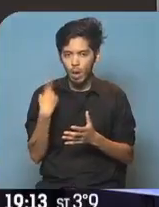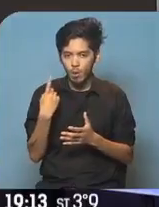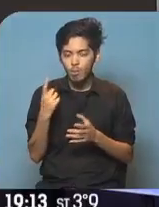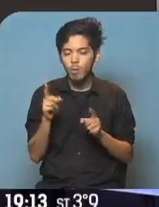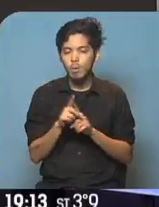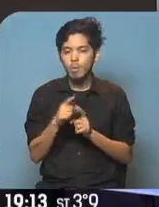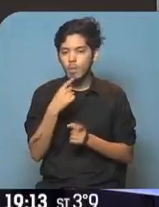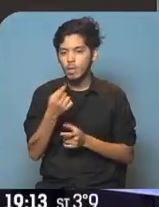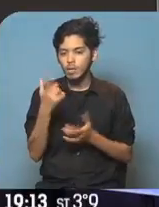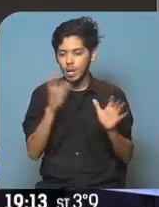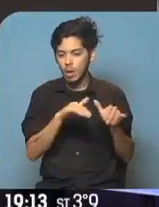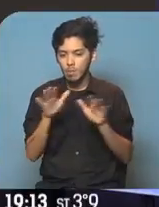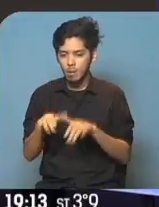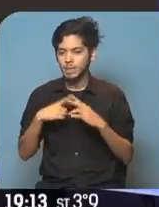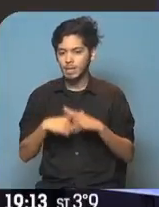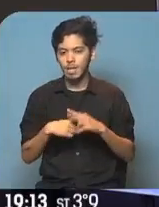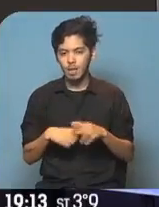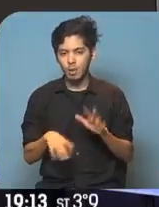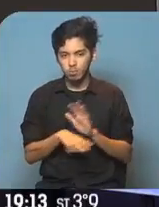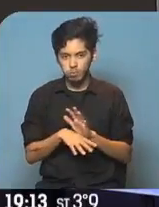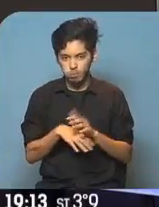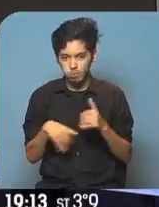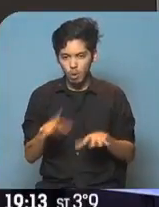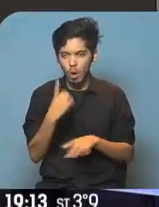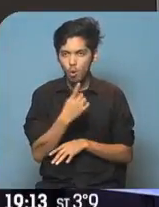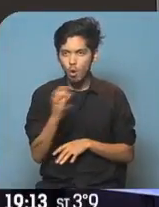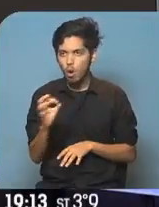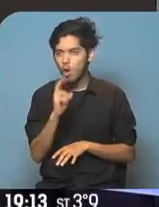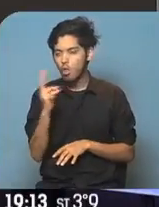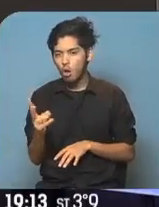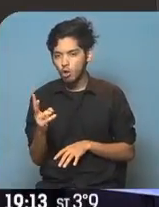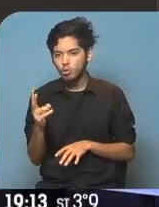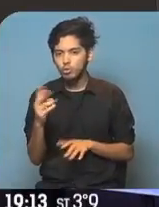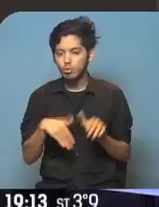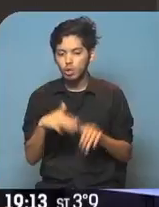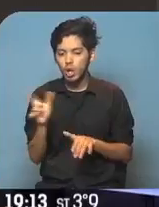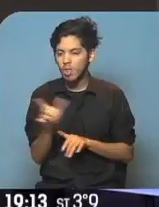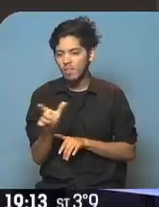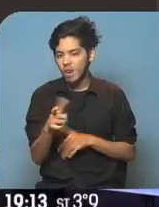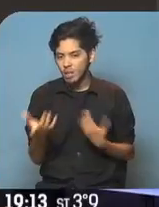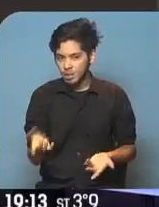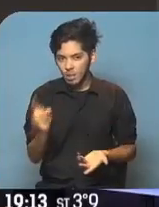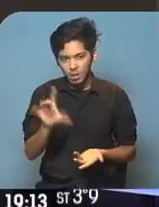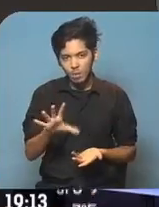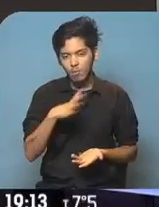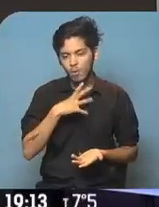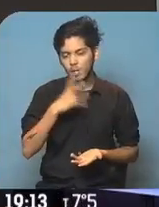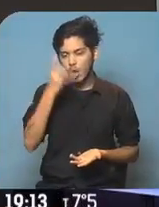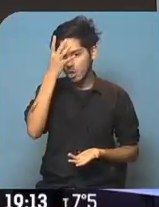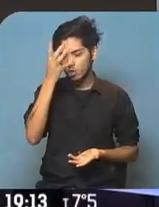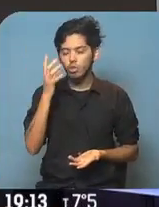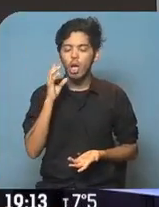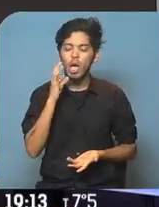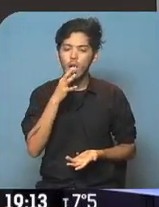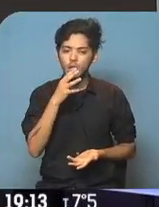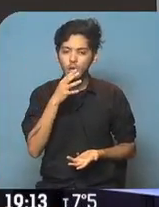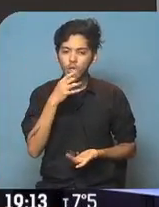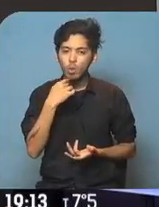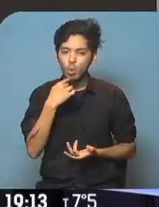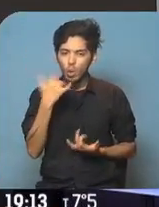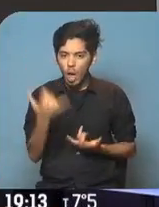reconocen que hay empate técnico, que puede haber uno o dos votos de diferencia y que todavía quedan unos 12 o 14 indecisos.